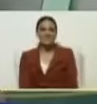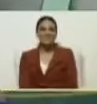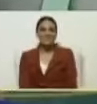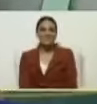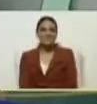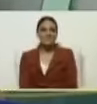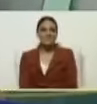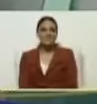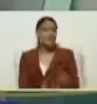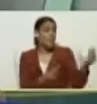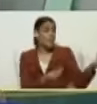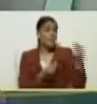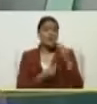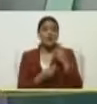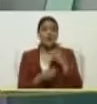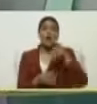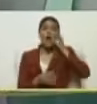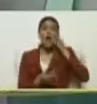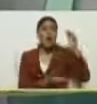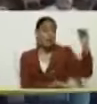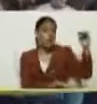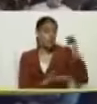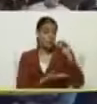Me llegó este café.